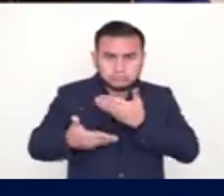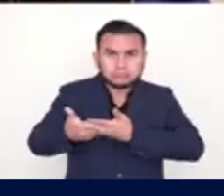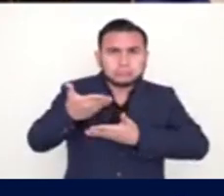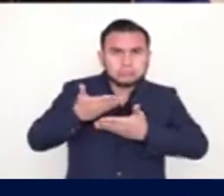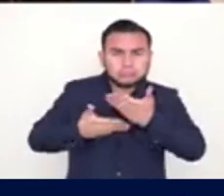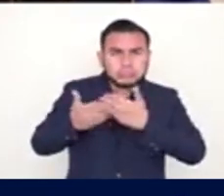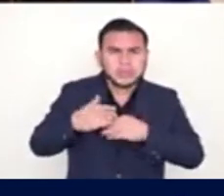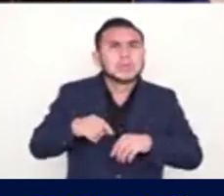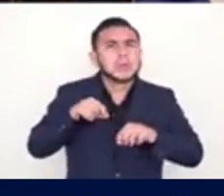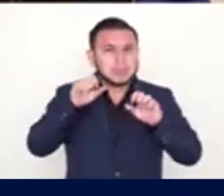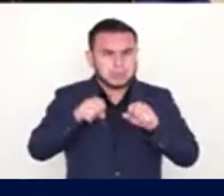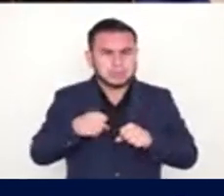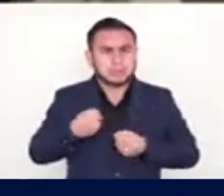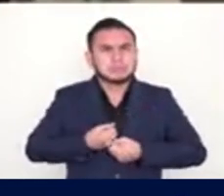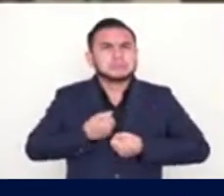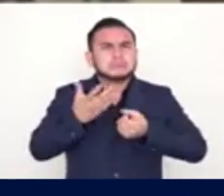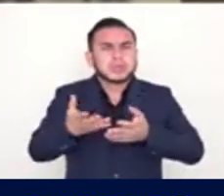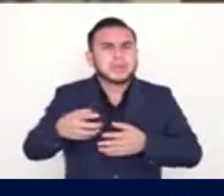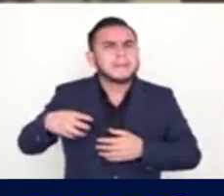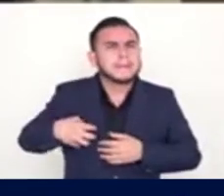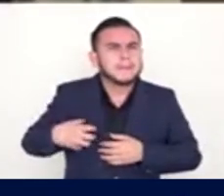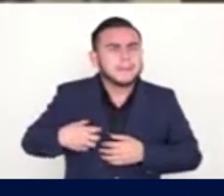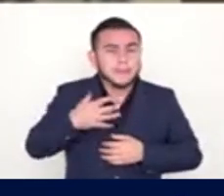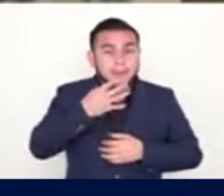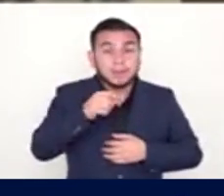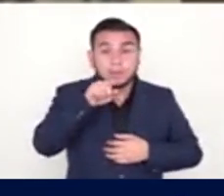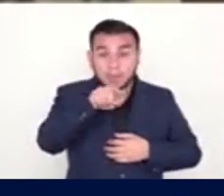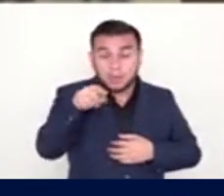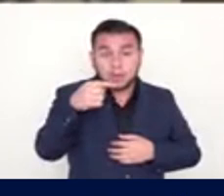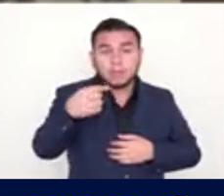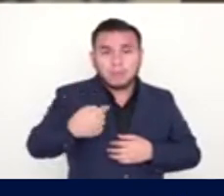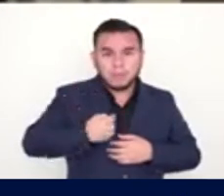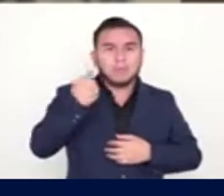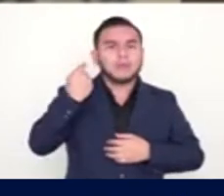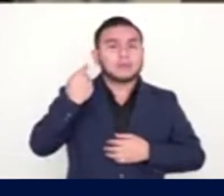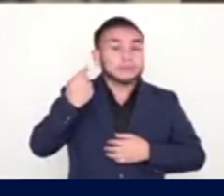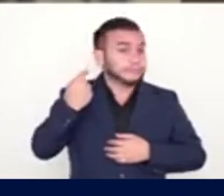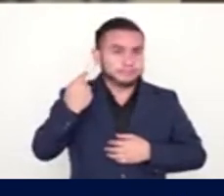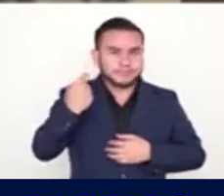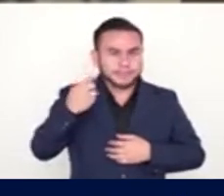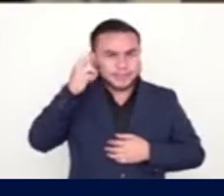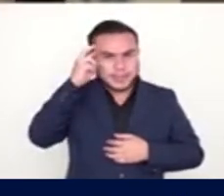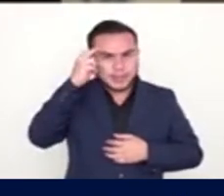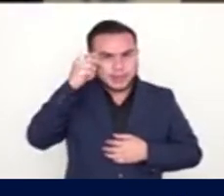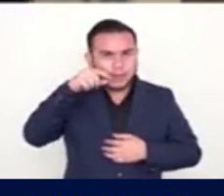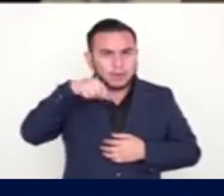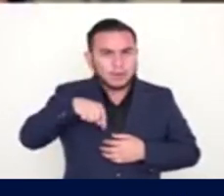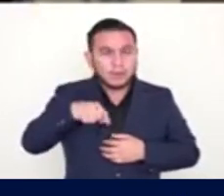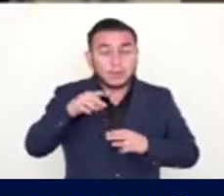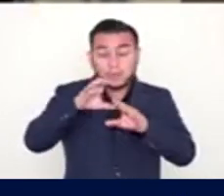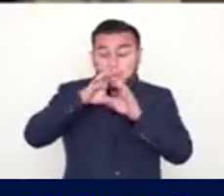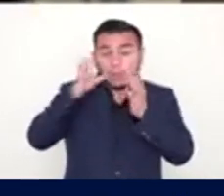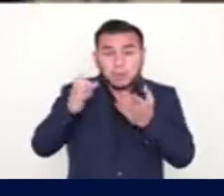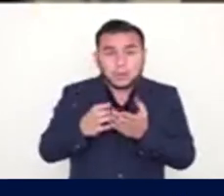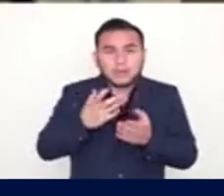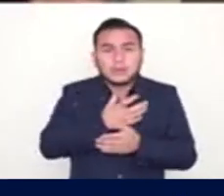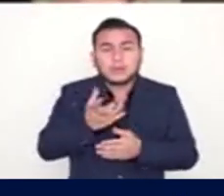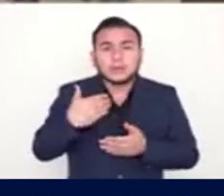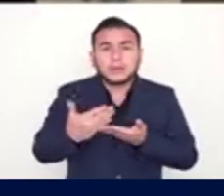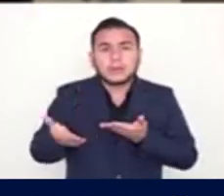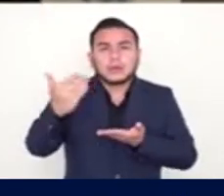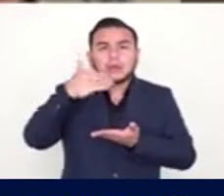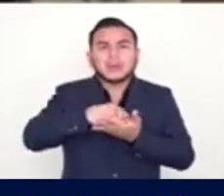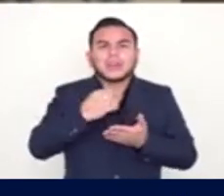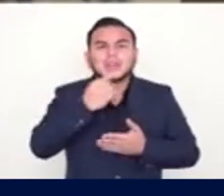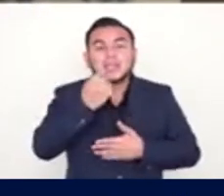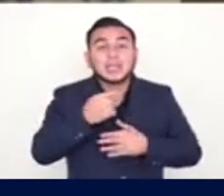nosotros a decirles que es mentira. O sea, solo ustedes tienen libertad de expresión. Y tienen que protegerla, pero hoy, internacionalmente, y tienen que venir y